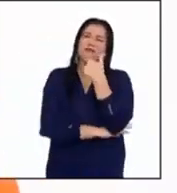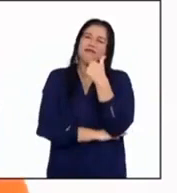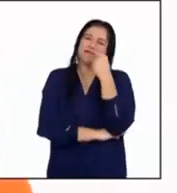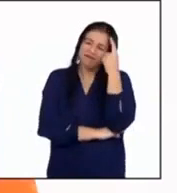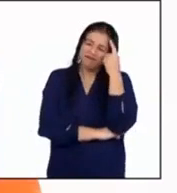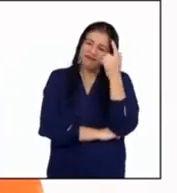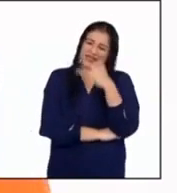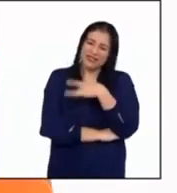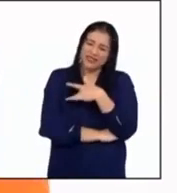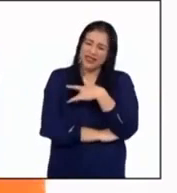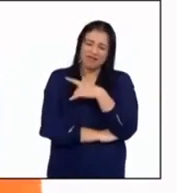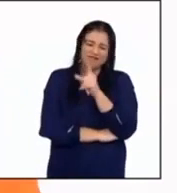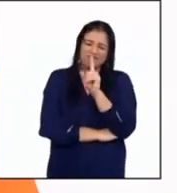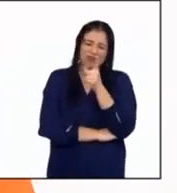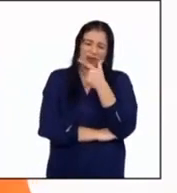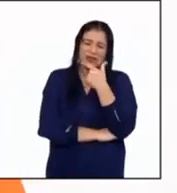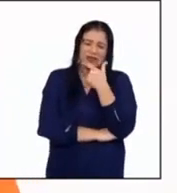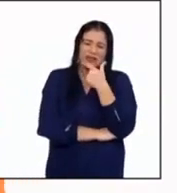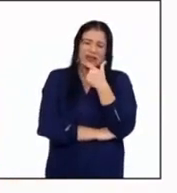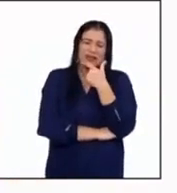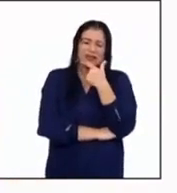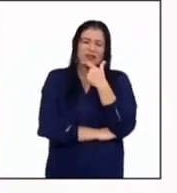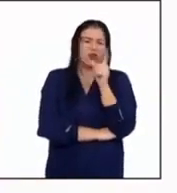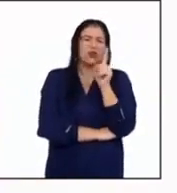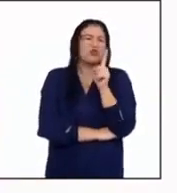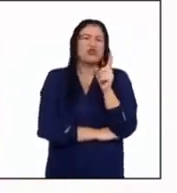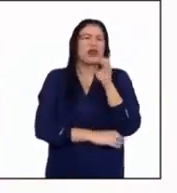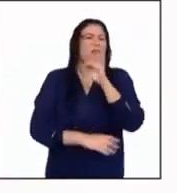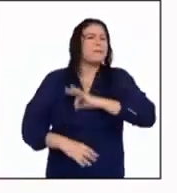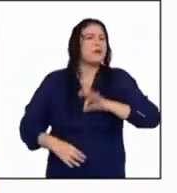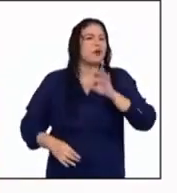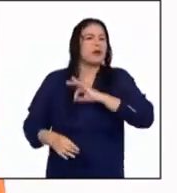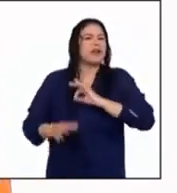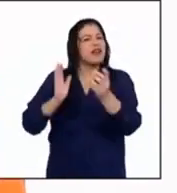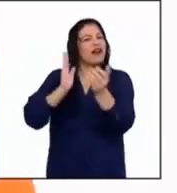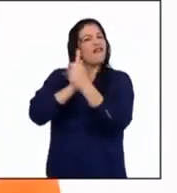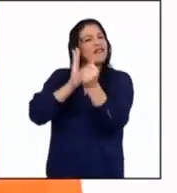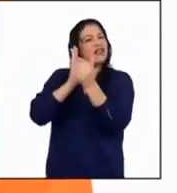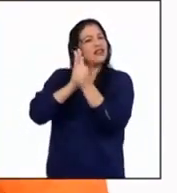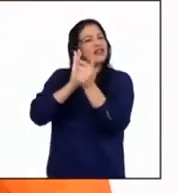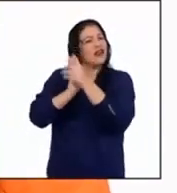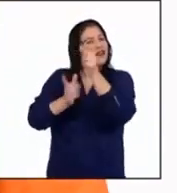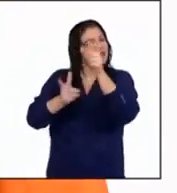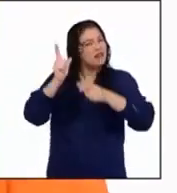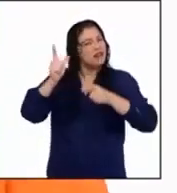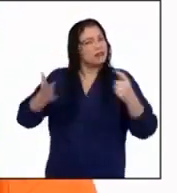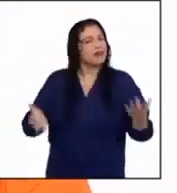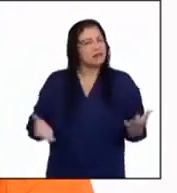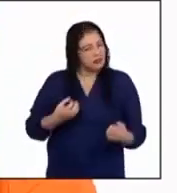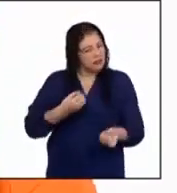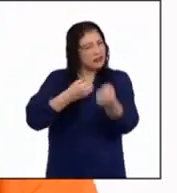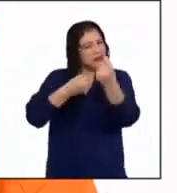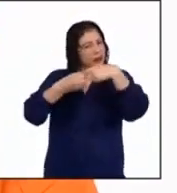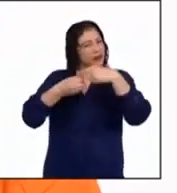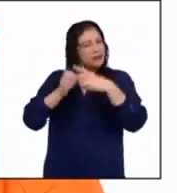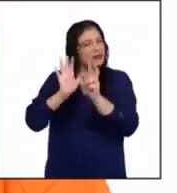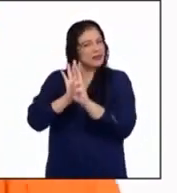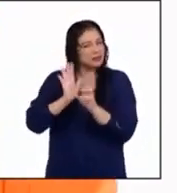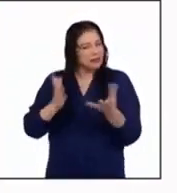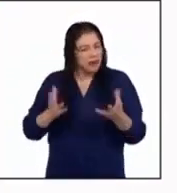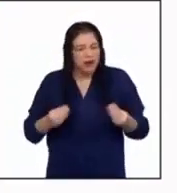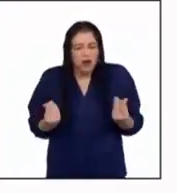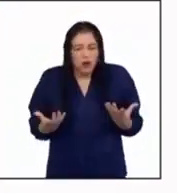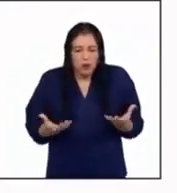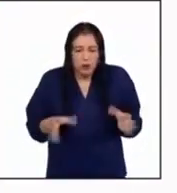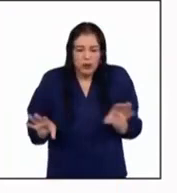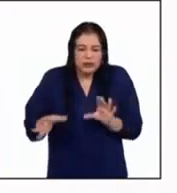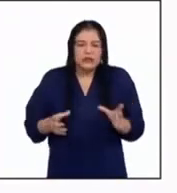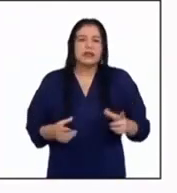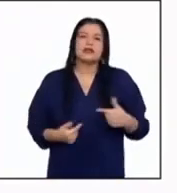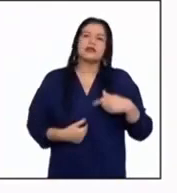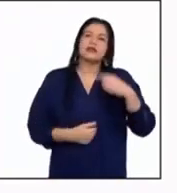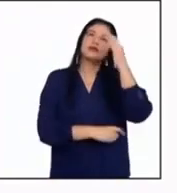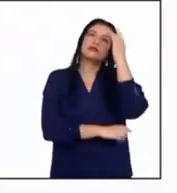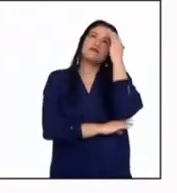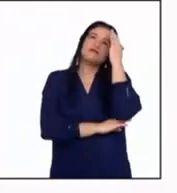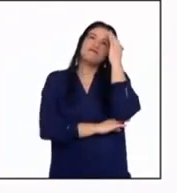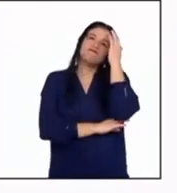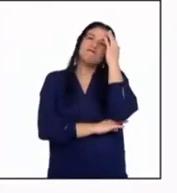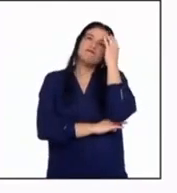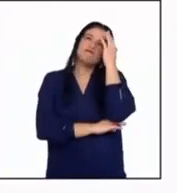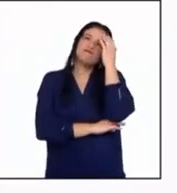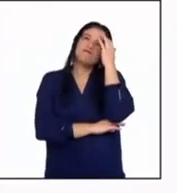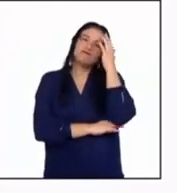estaba siendo la mejor manera de aprovechar el talento de las personas que participaban con ellos. Así que